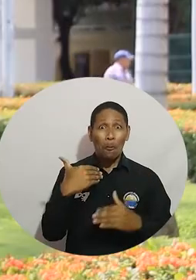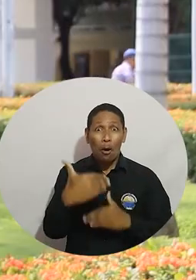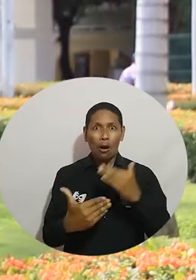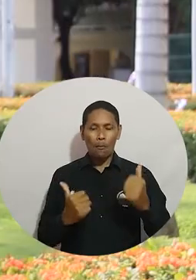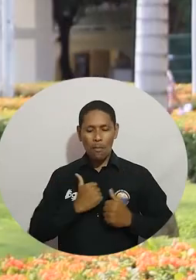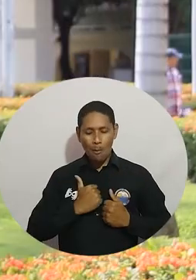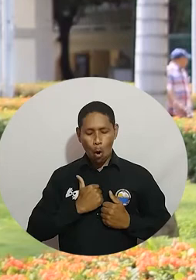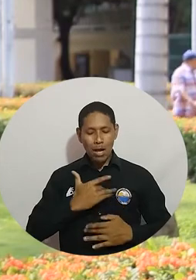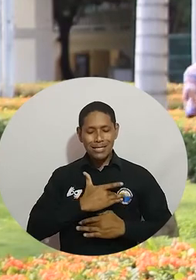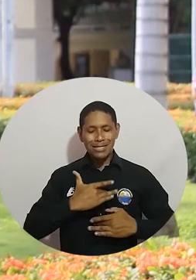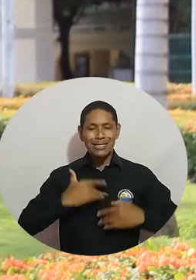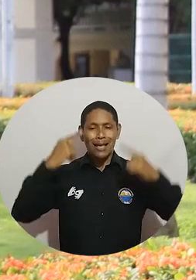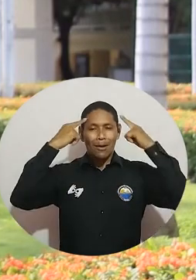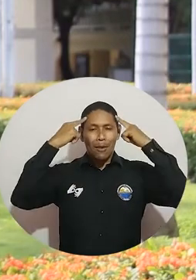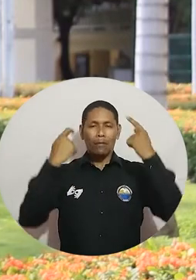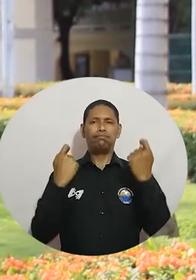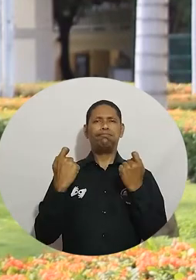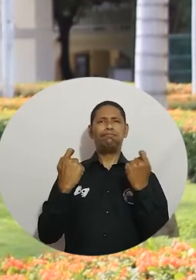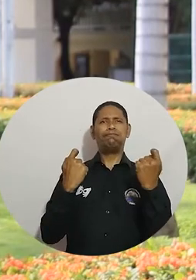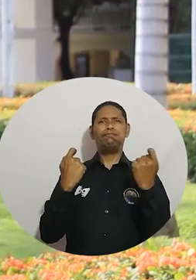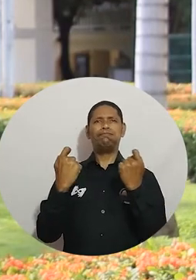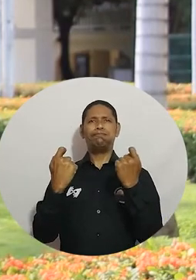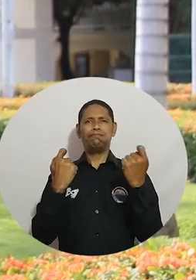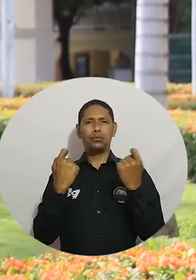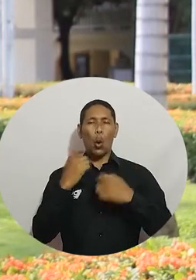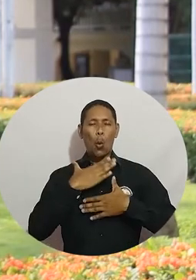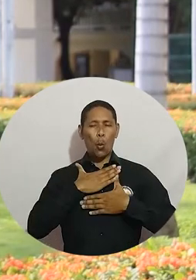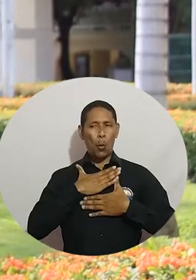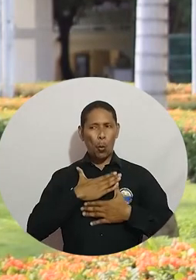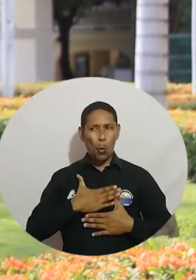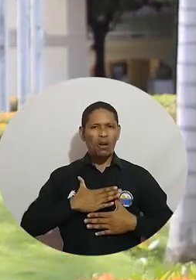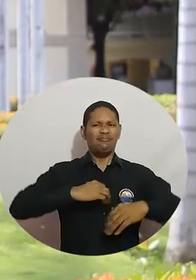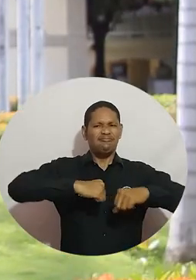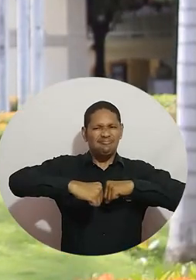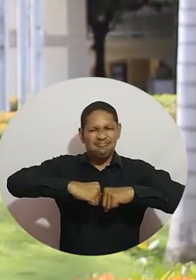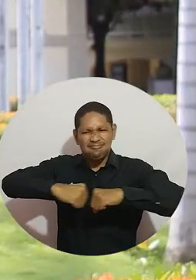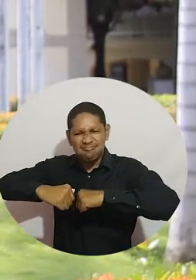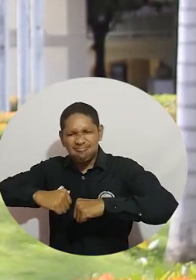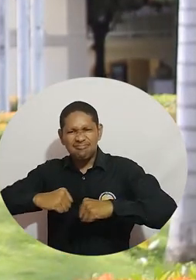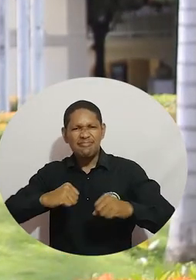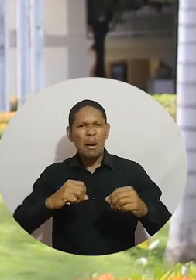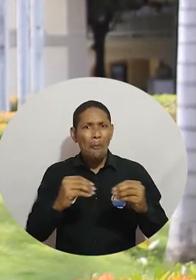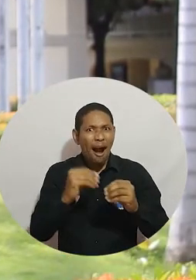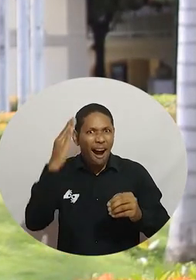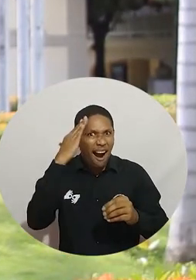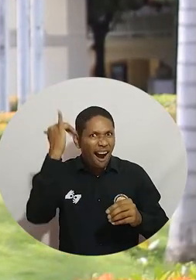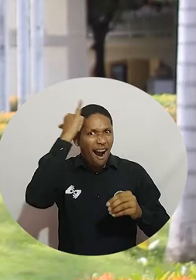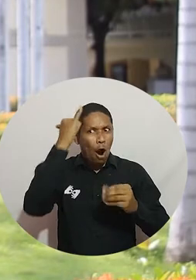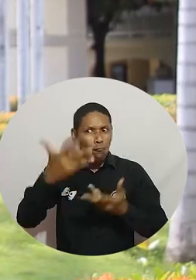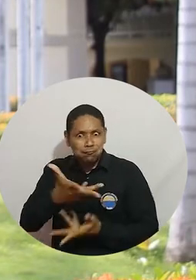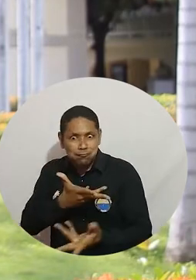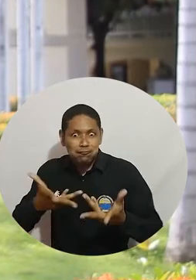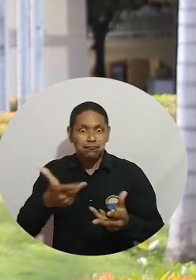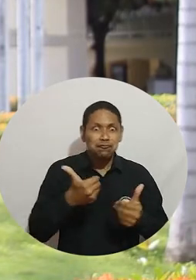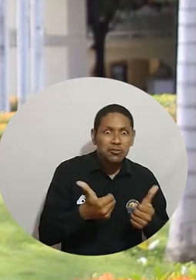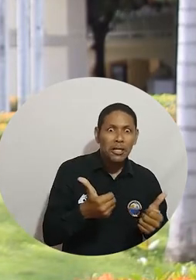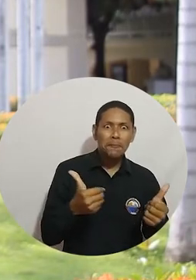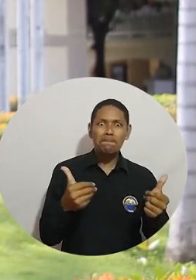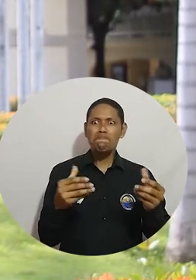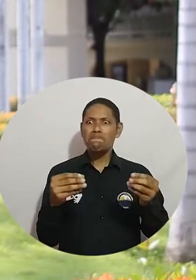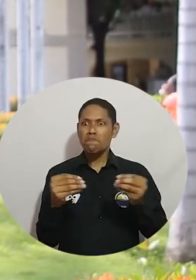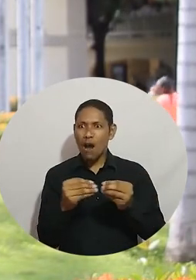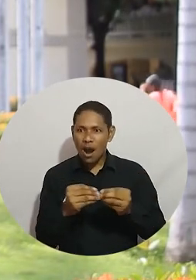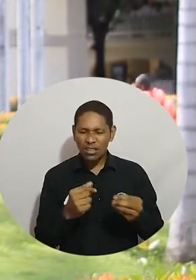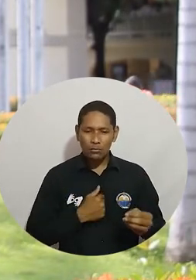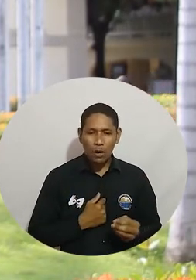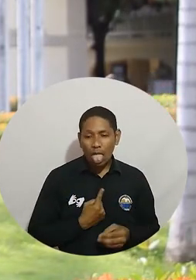poco a poco nuestra salud mental, a tener actividades para no solamente desarrollarnos mejor en las actividades académicas, sino también dejar un